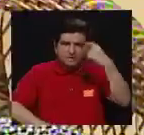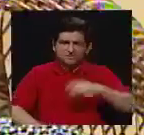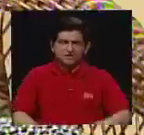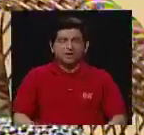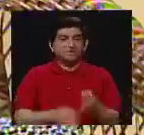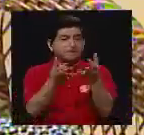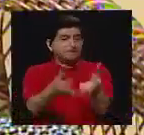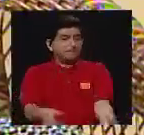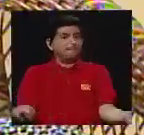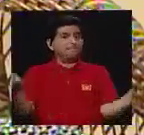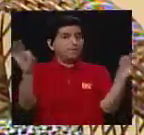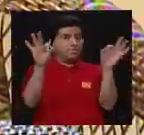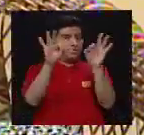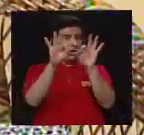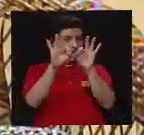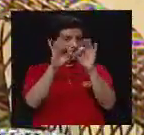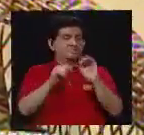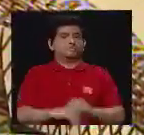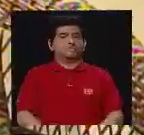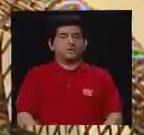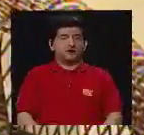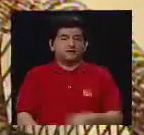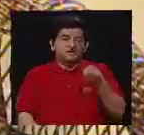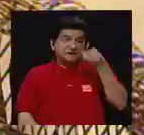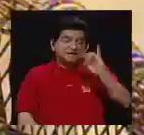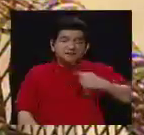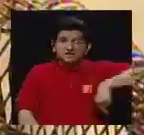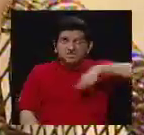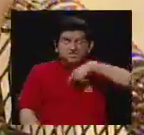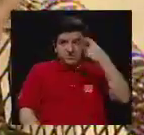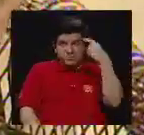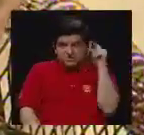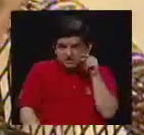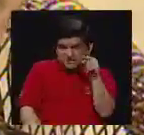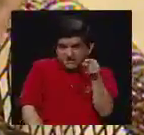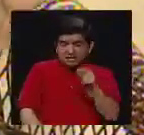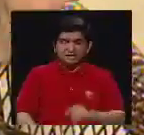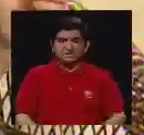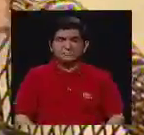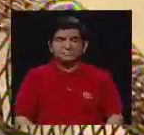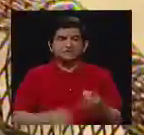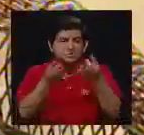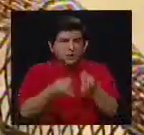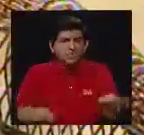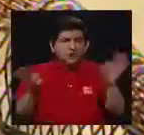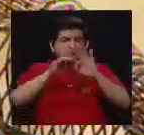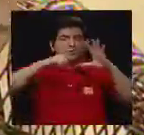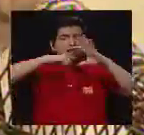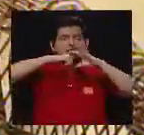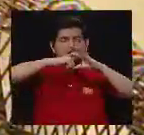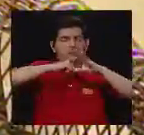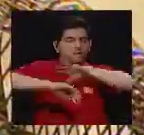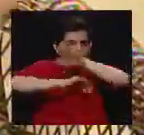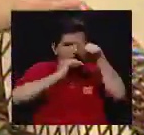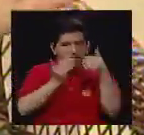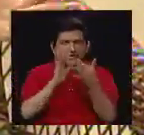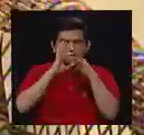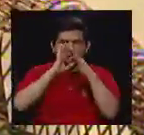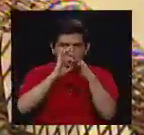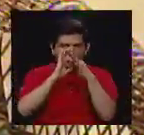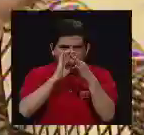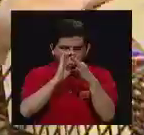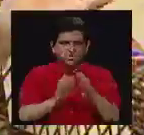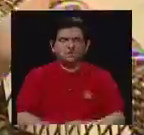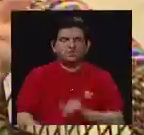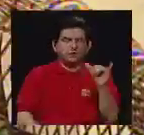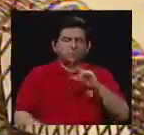piense que lo importante, digamos, si es que estamos pensando en eso, lo importante es el planeta como un todo al